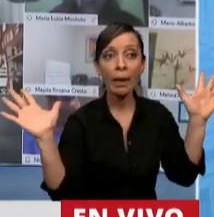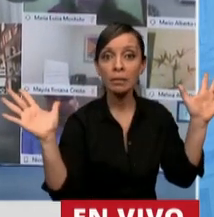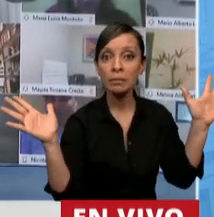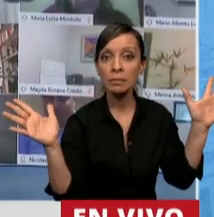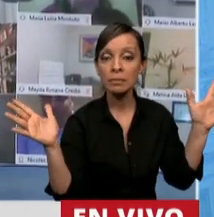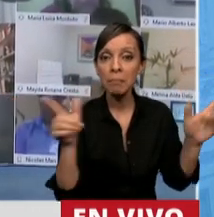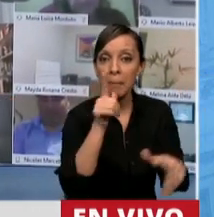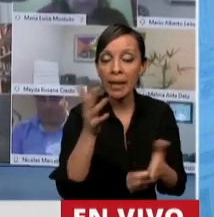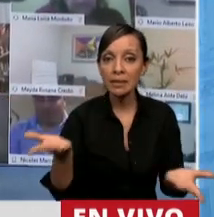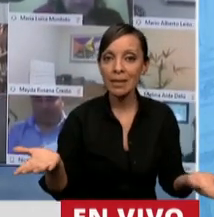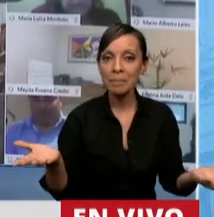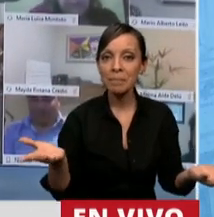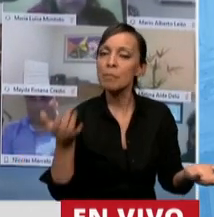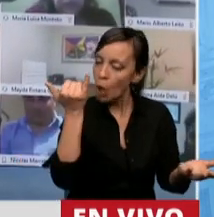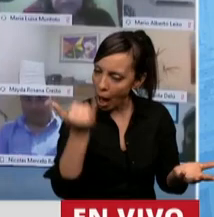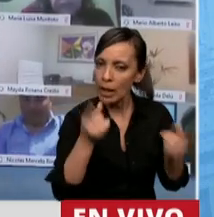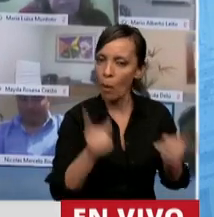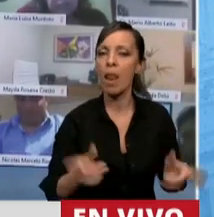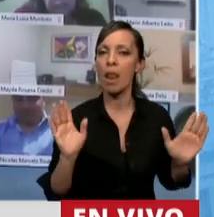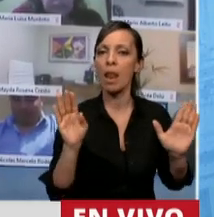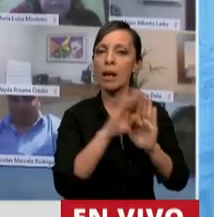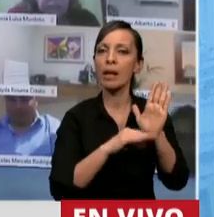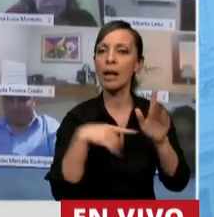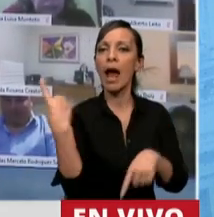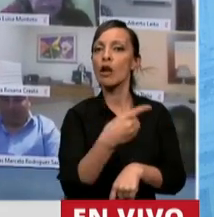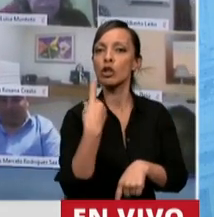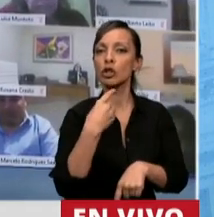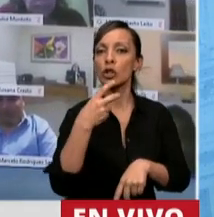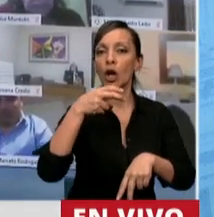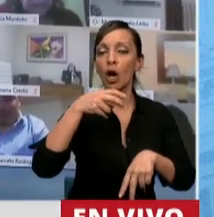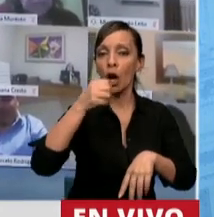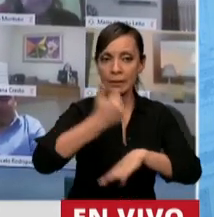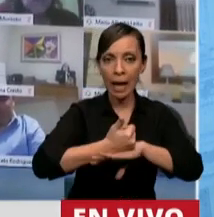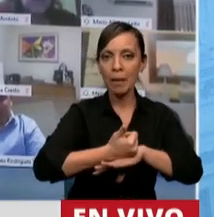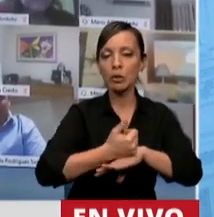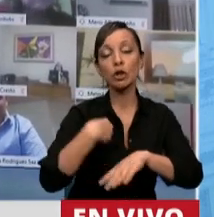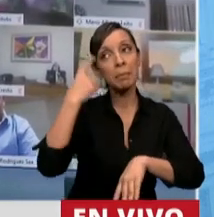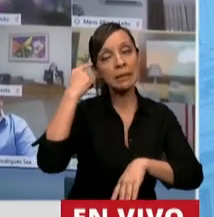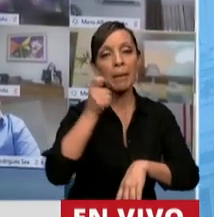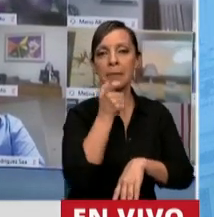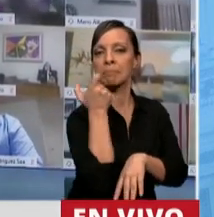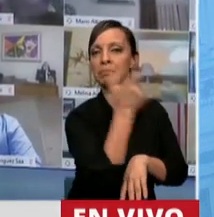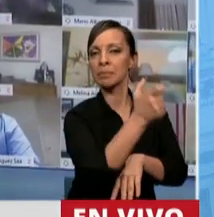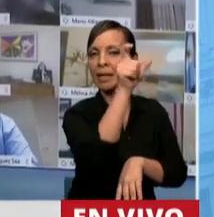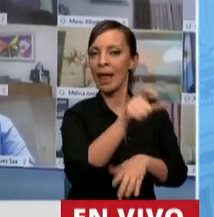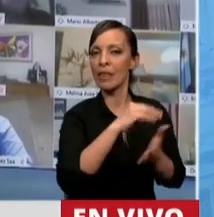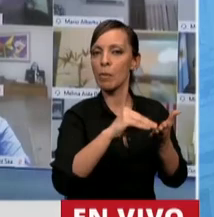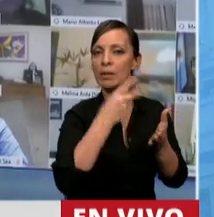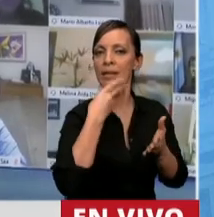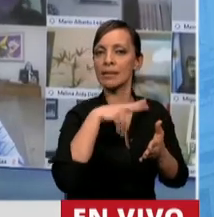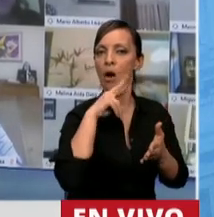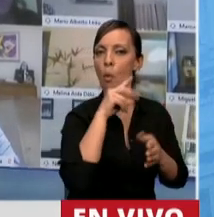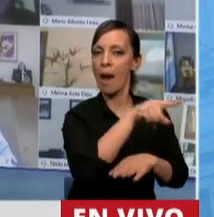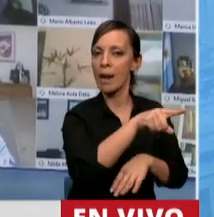hay reglas y nosotros estamos acá, y pensaba contestarle al diputado sanjuanino del oficialismo